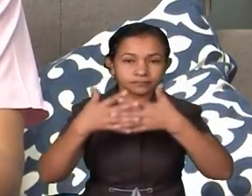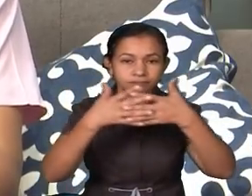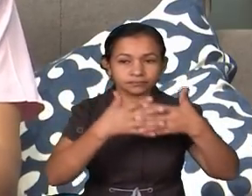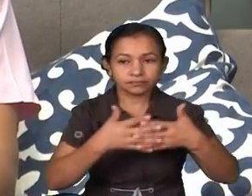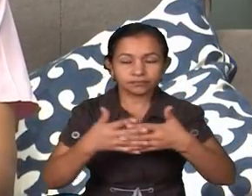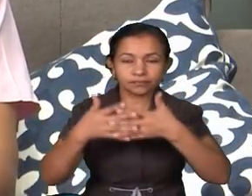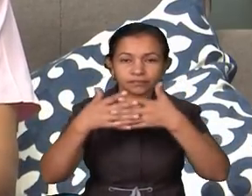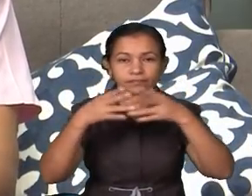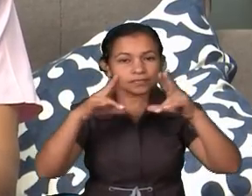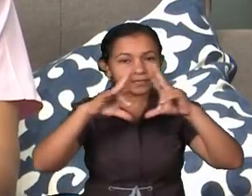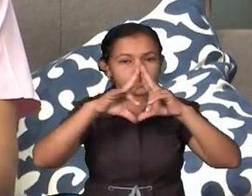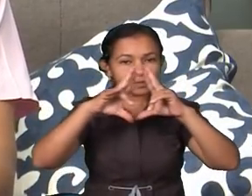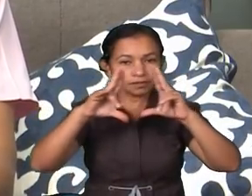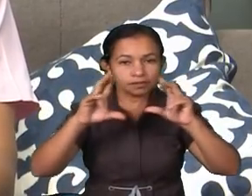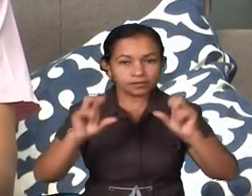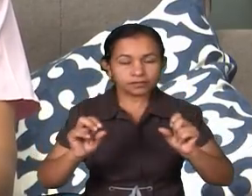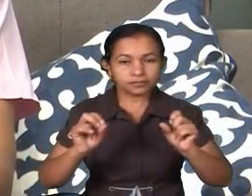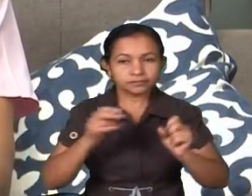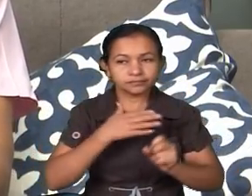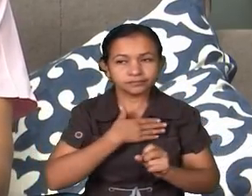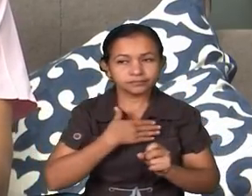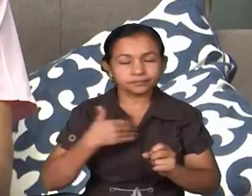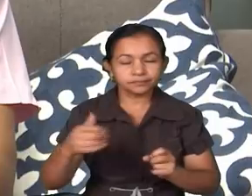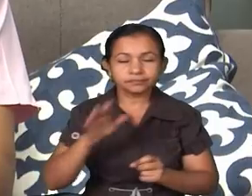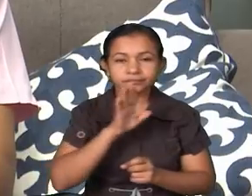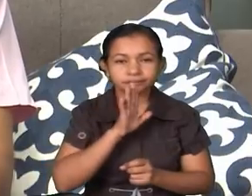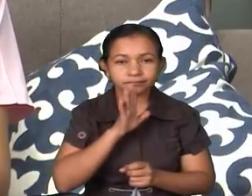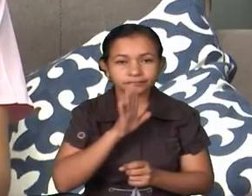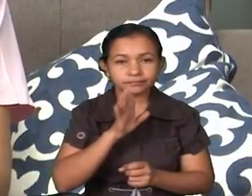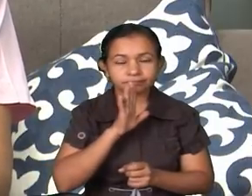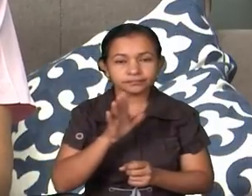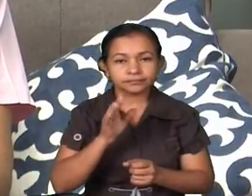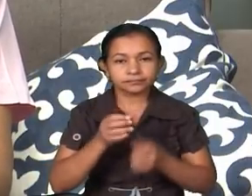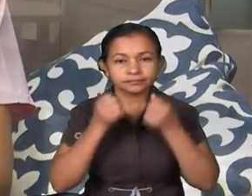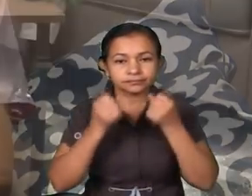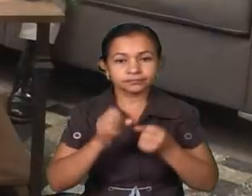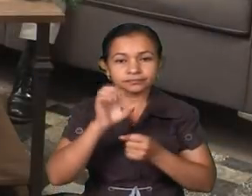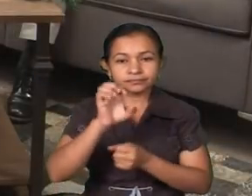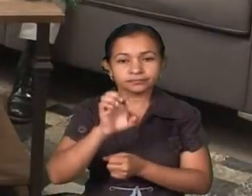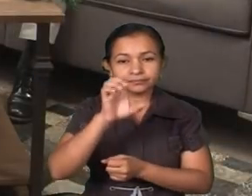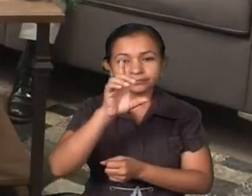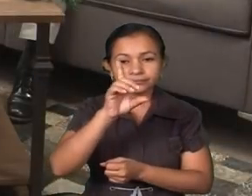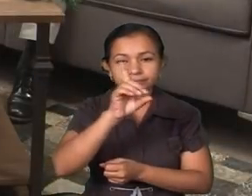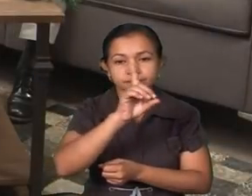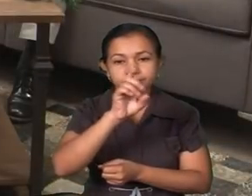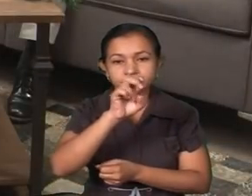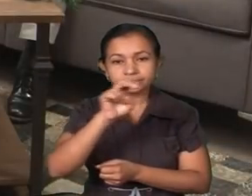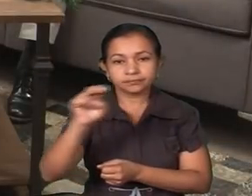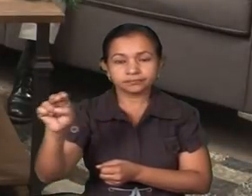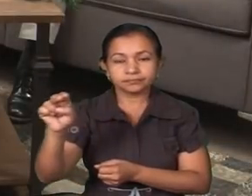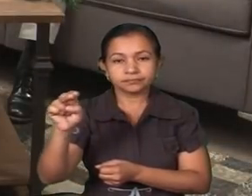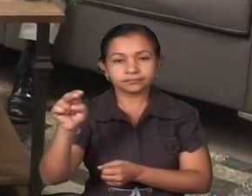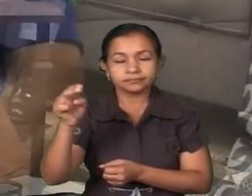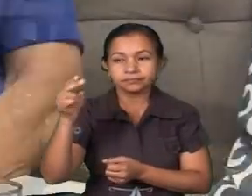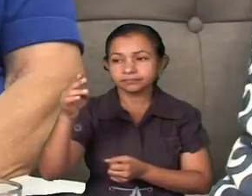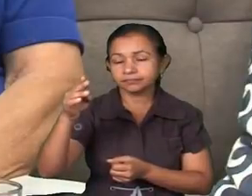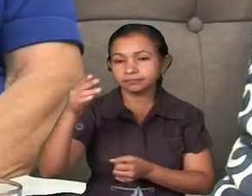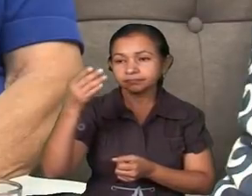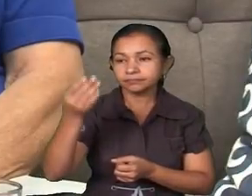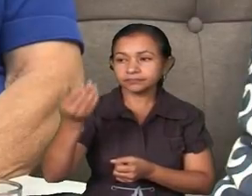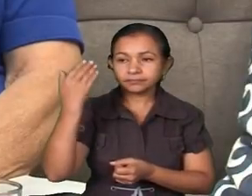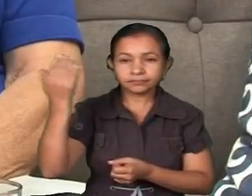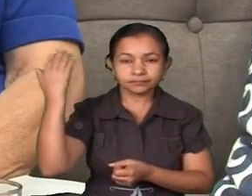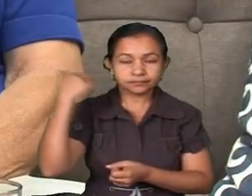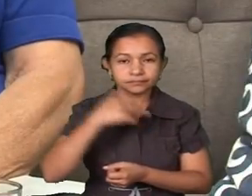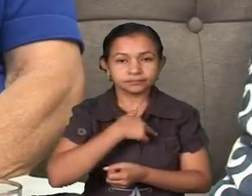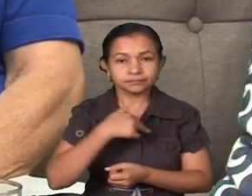sobre Nicaragua. Y para ello, qué mejor que conversarlo con el comandante Edén Pastora, comandante histórico de la Revolución, un hombre que ha hecho historia